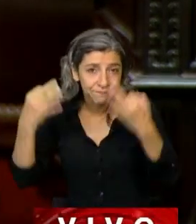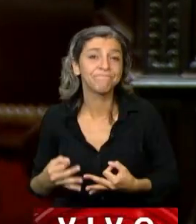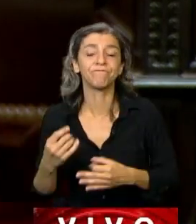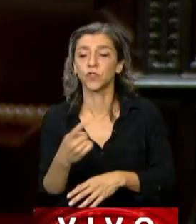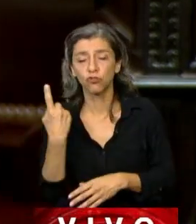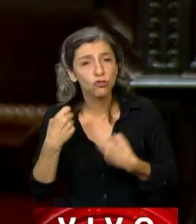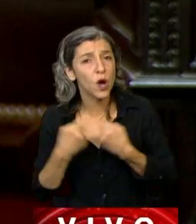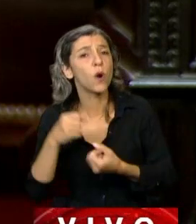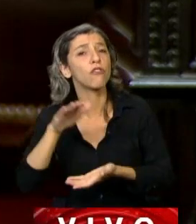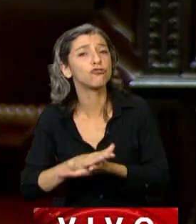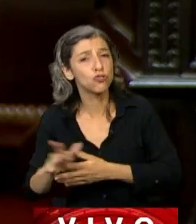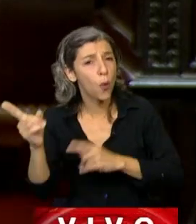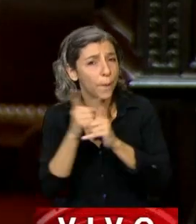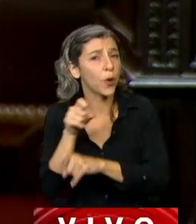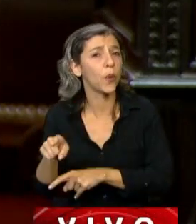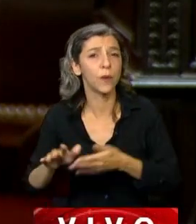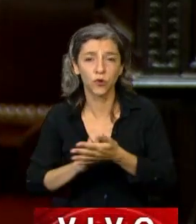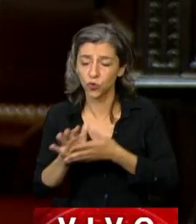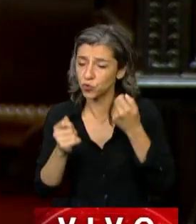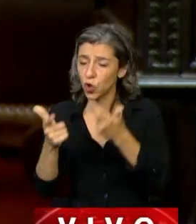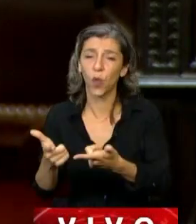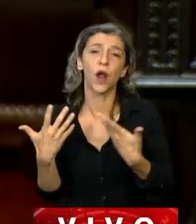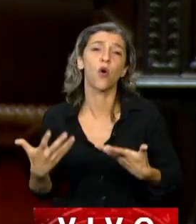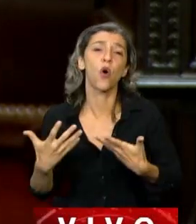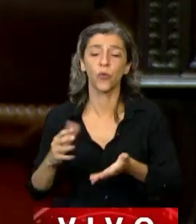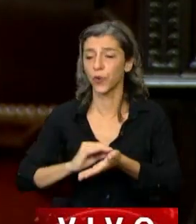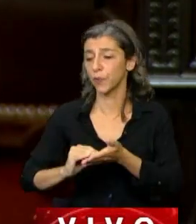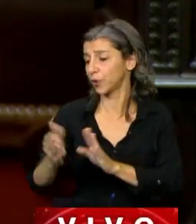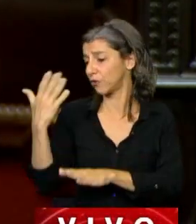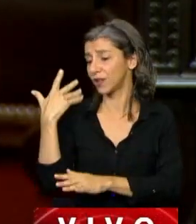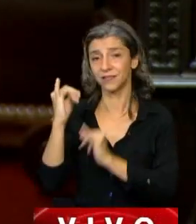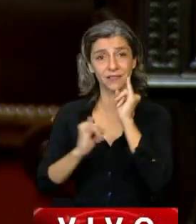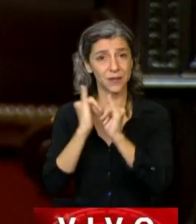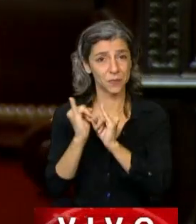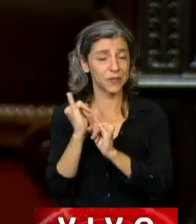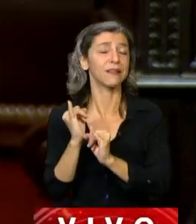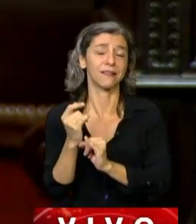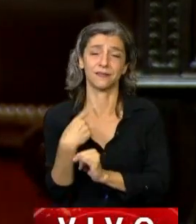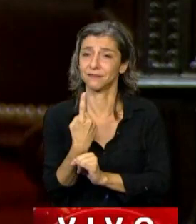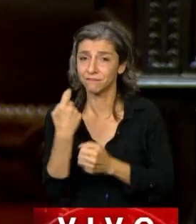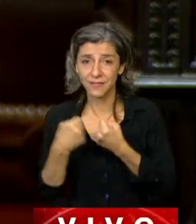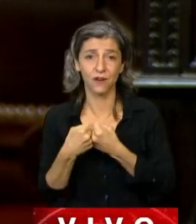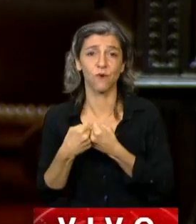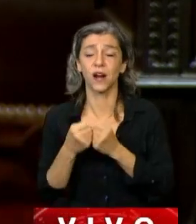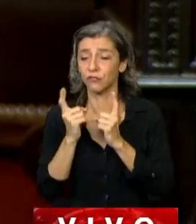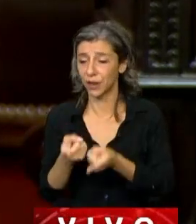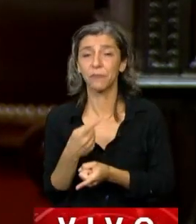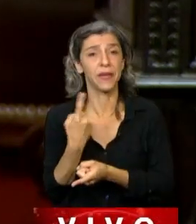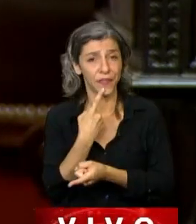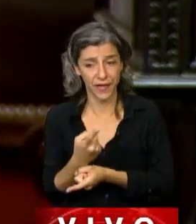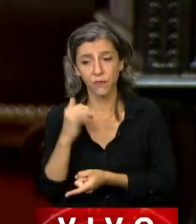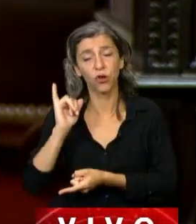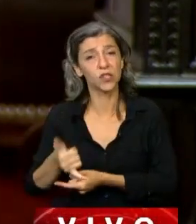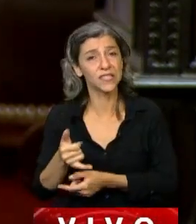esta problemática. Y como ya dijeron los diputados preopinantes, también coincidimos en que eran numerosos la cantidad